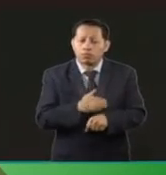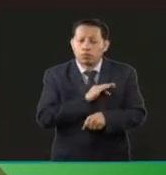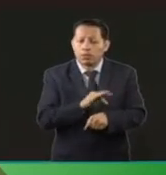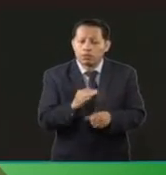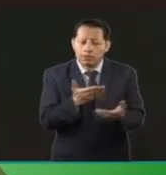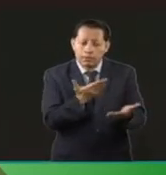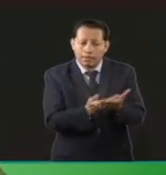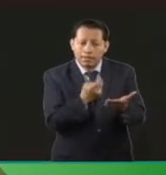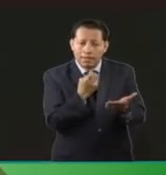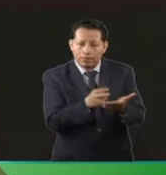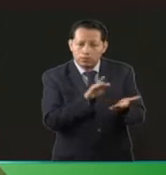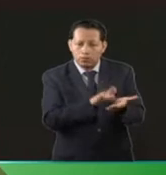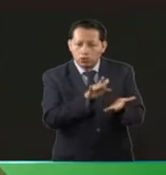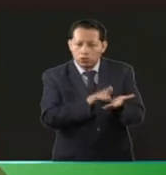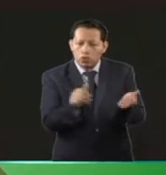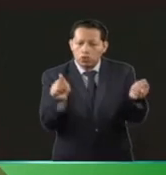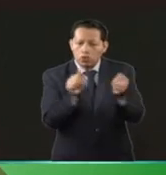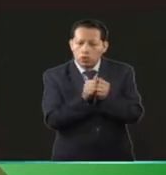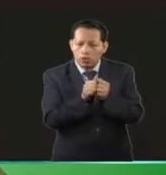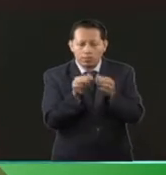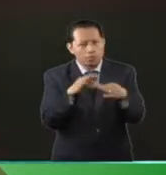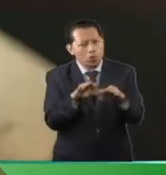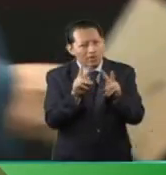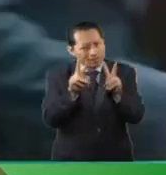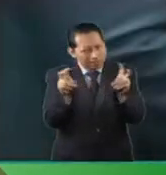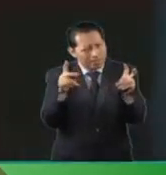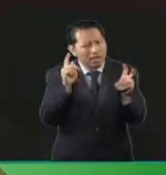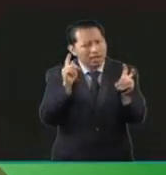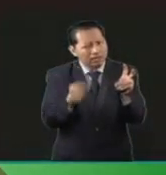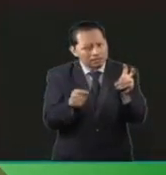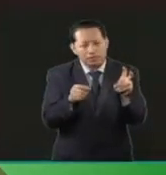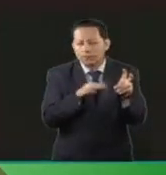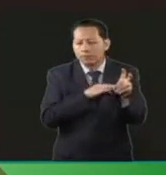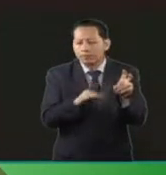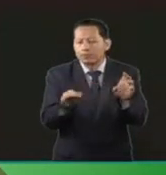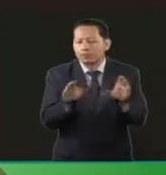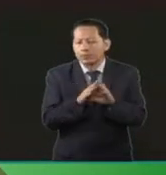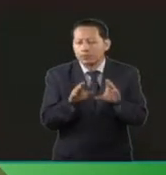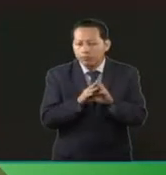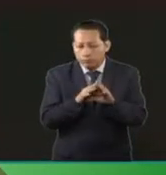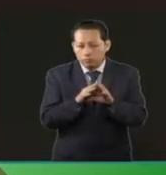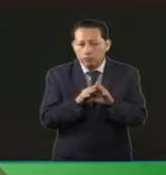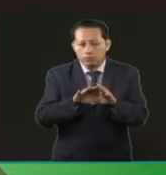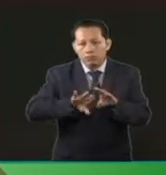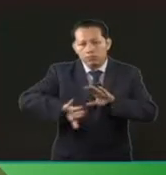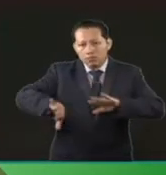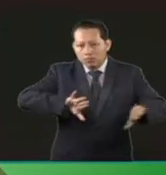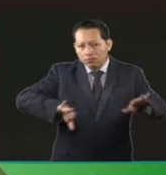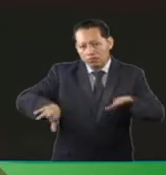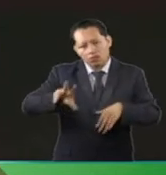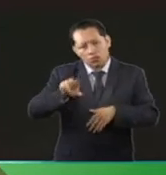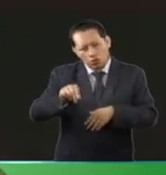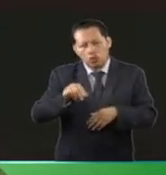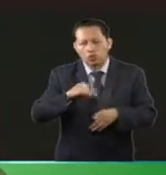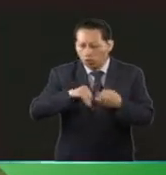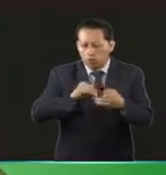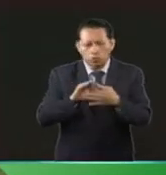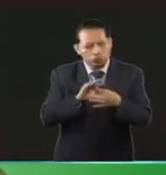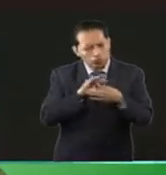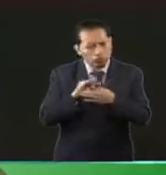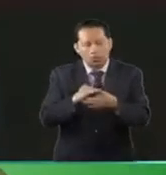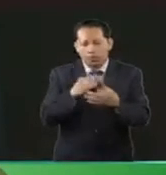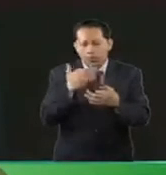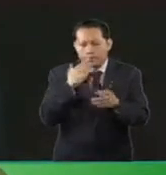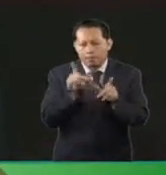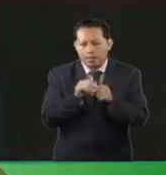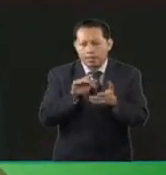reforma con esta cortapisa de la importancia de no dejar fuera a nadie es cuanto Muchas gracias